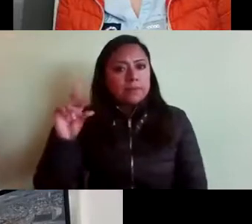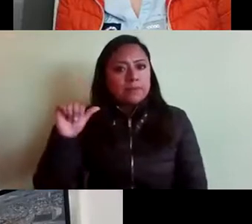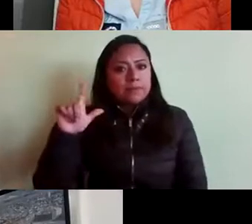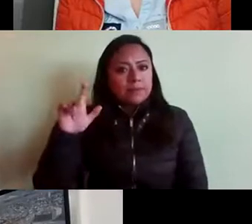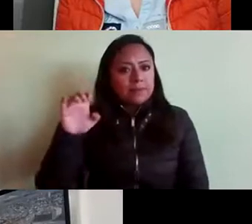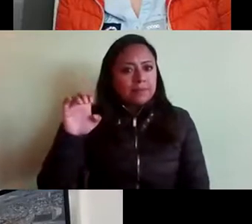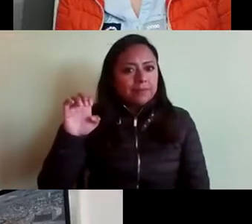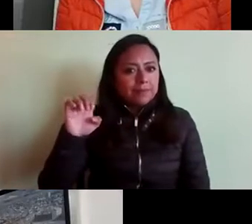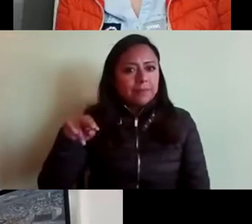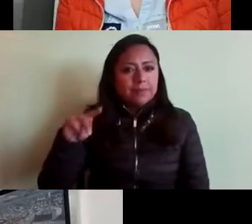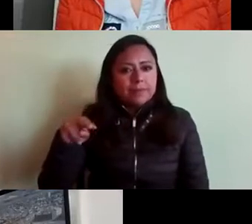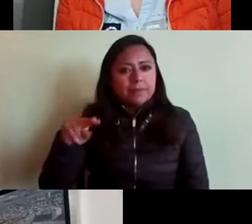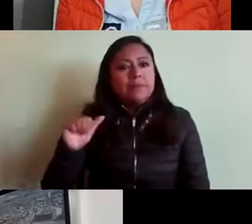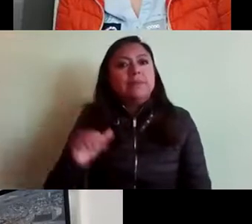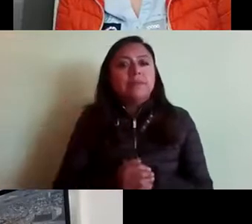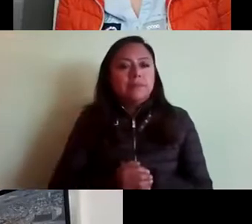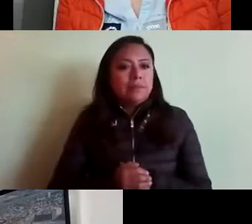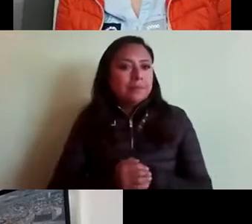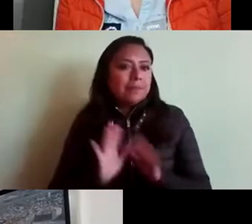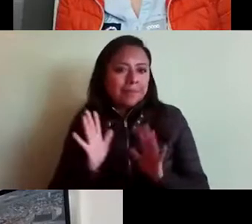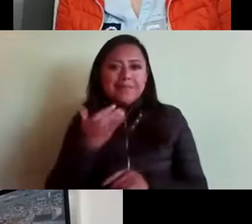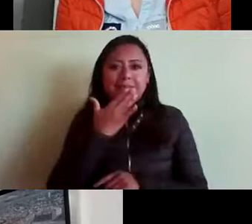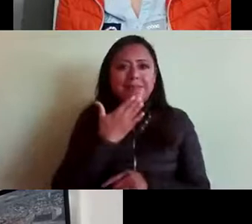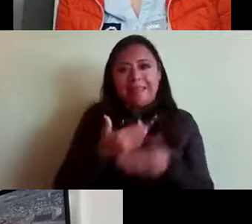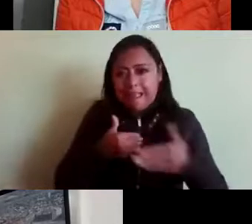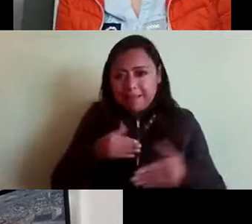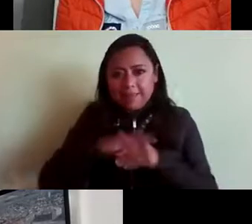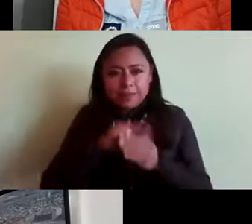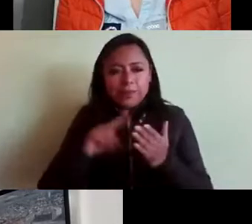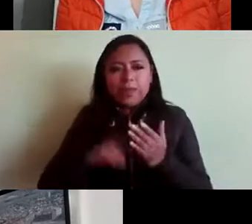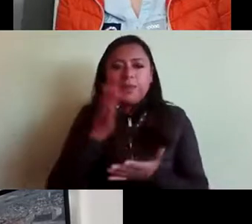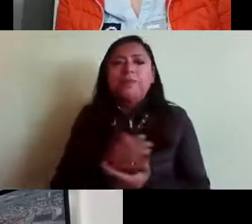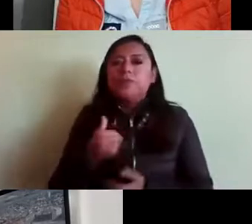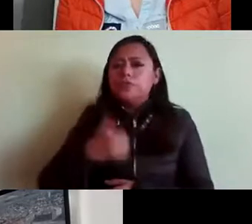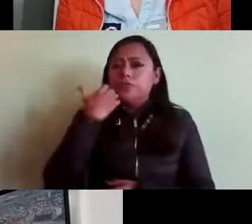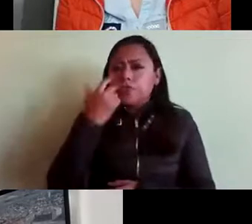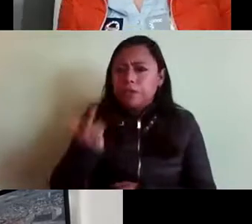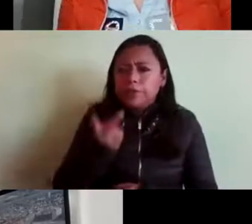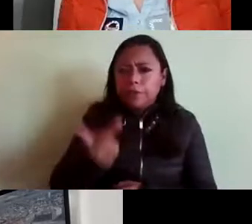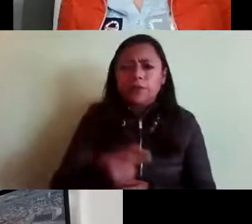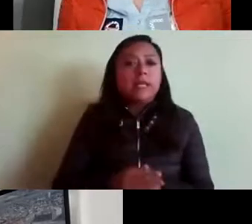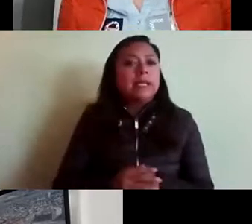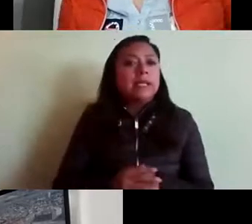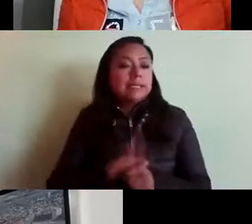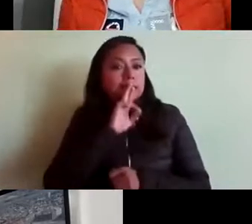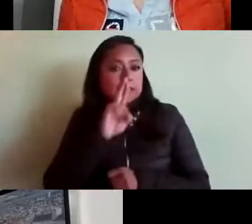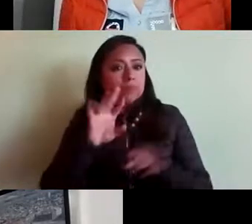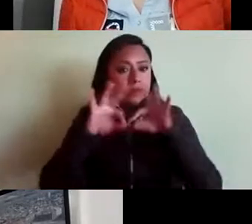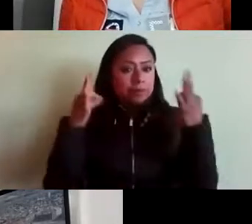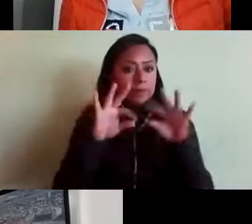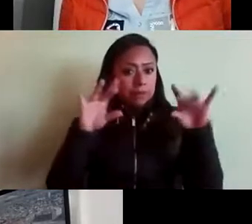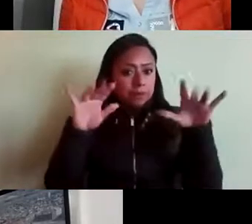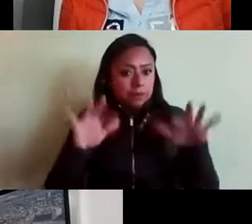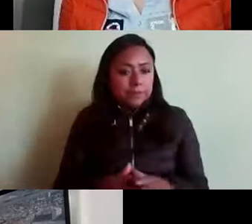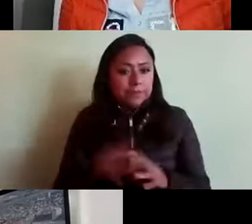Antes de que lo pote nada más, quisiera preguntar si el resolutivo que quedó de ese punto de acuerdo es el